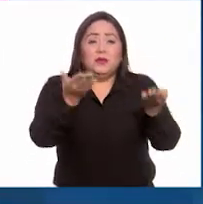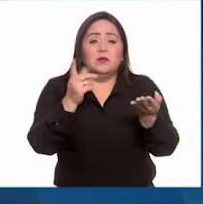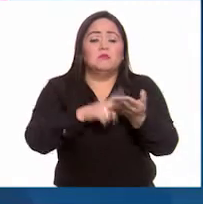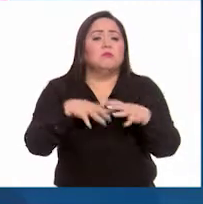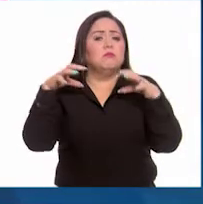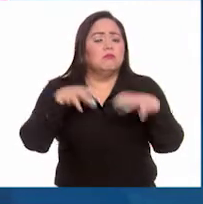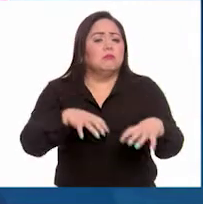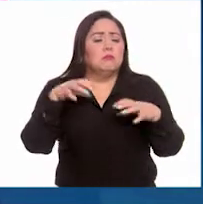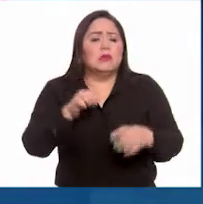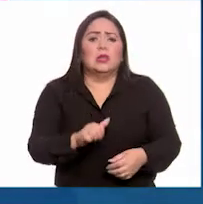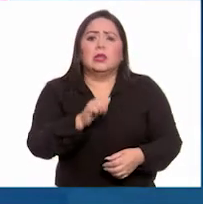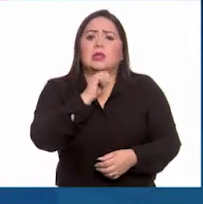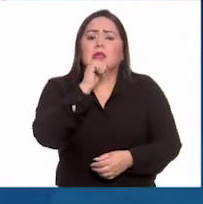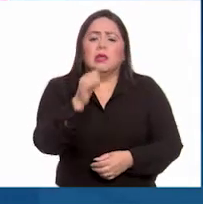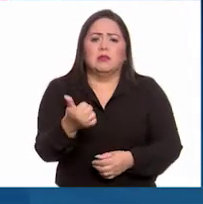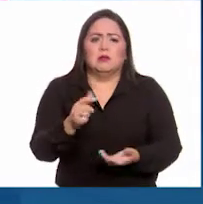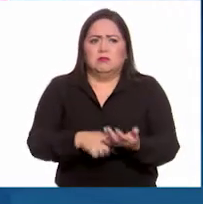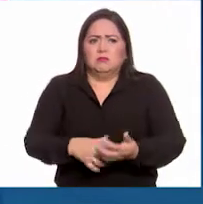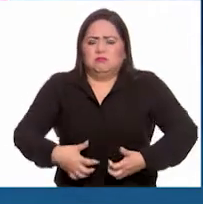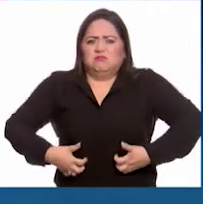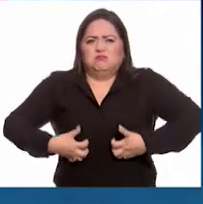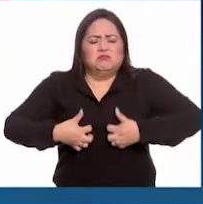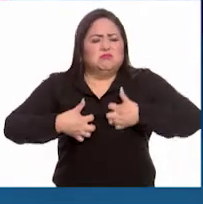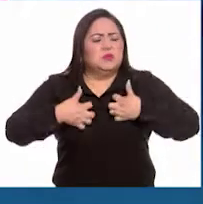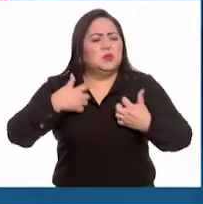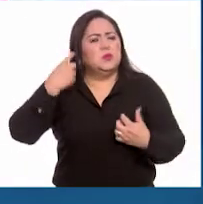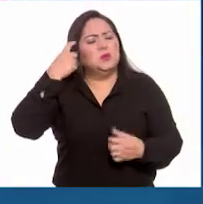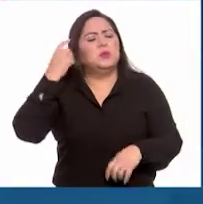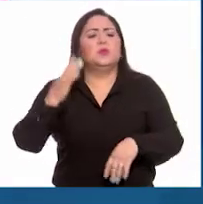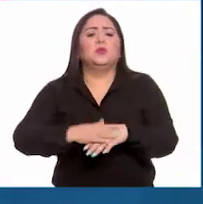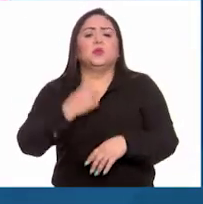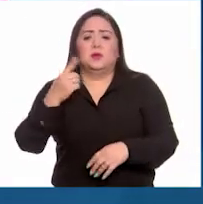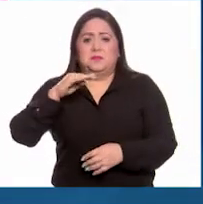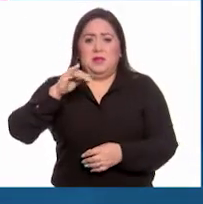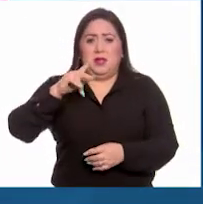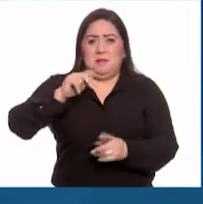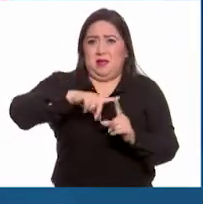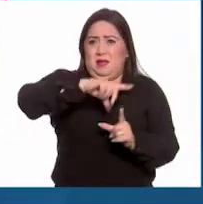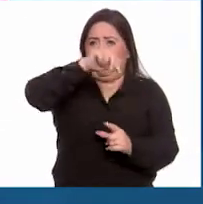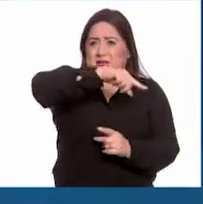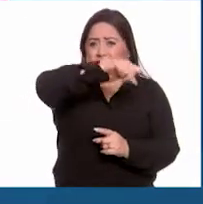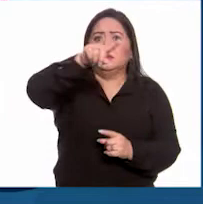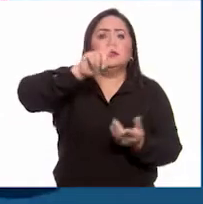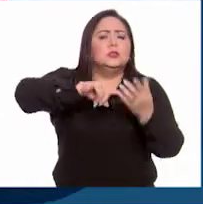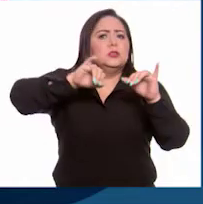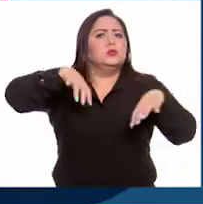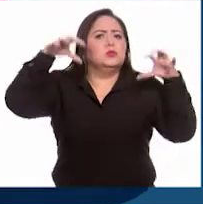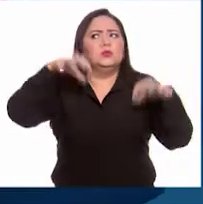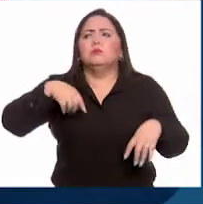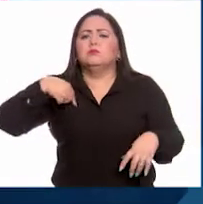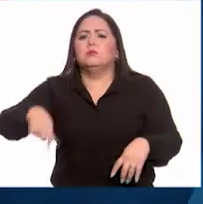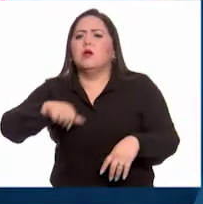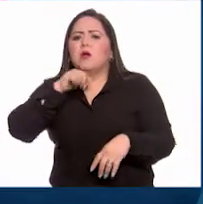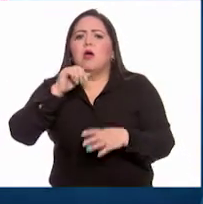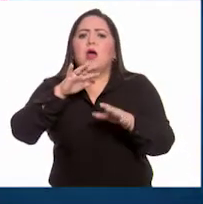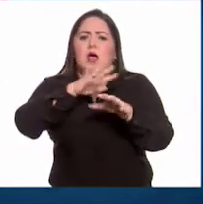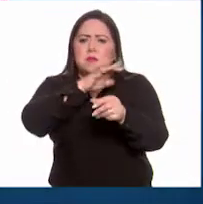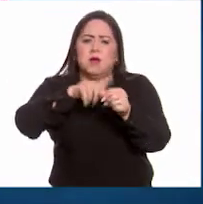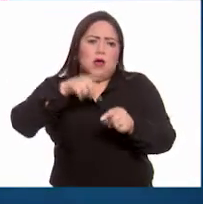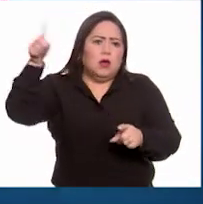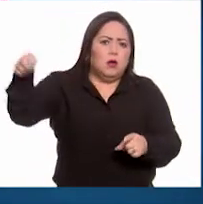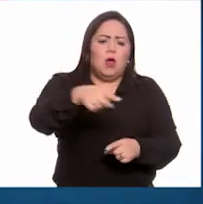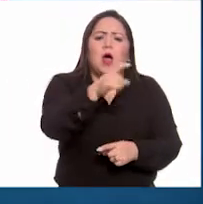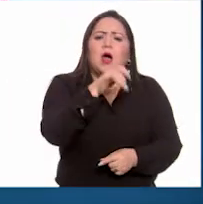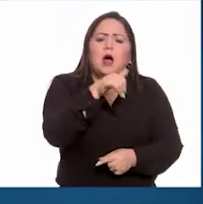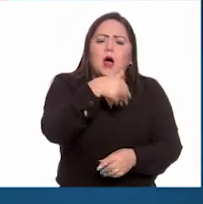no caía y se enojaba bastante, ya que en las milpas vecinas sí llovía y entraban los animales a beber en